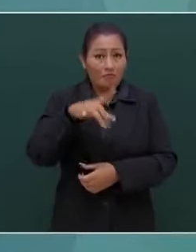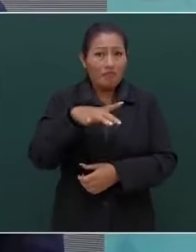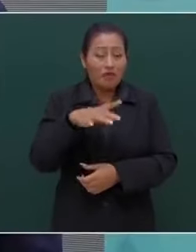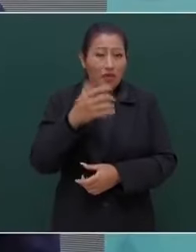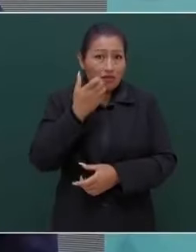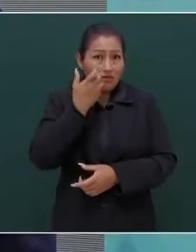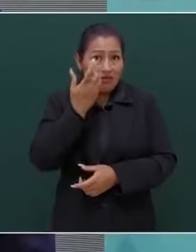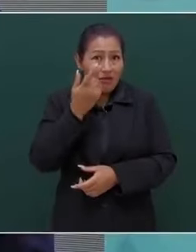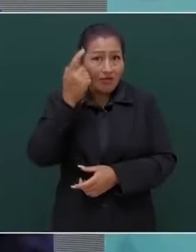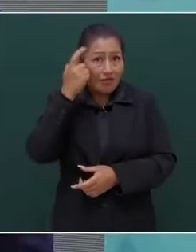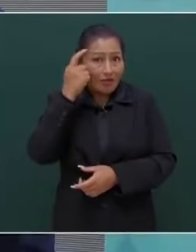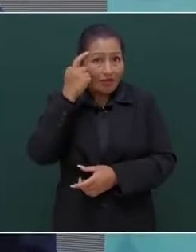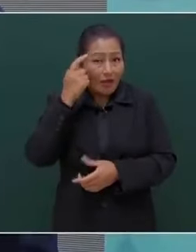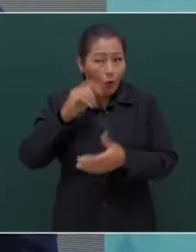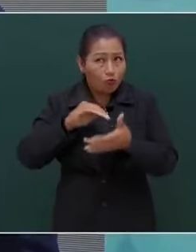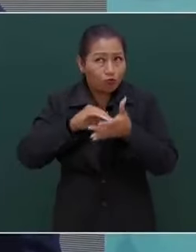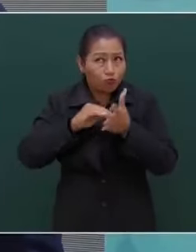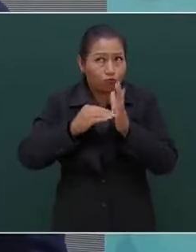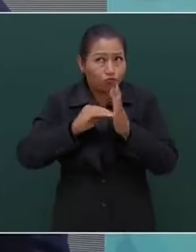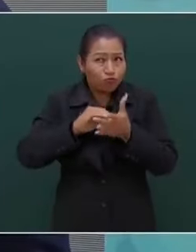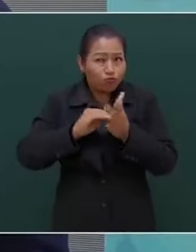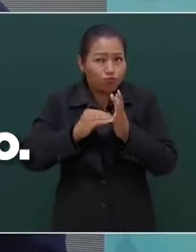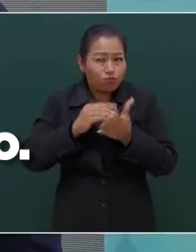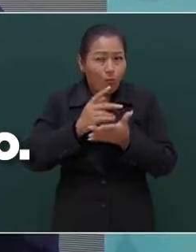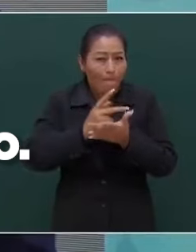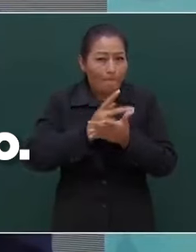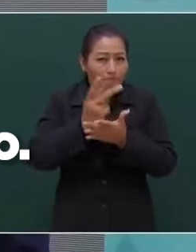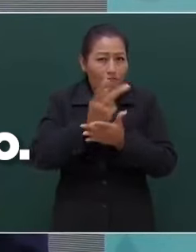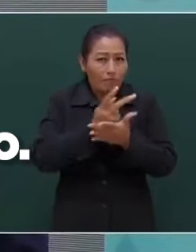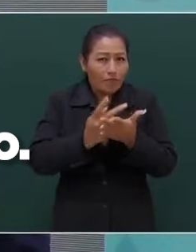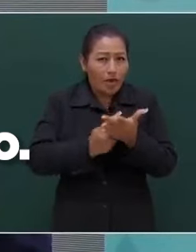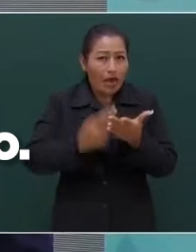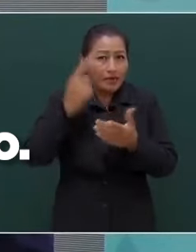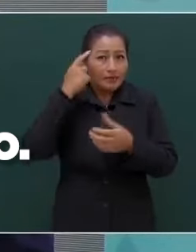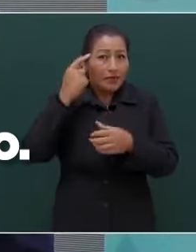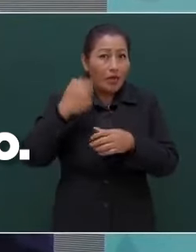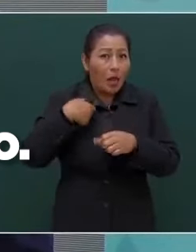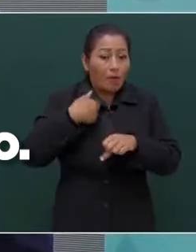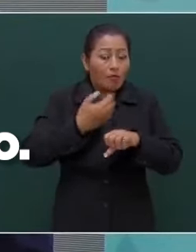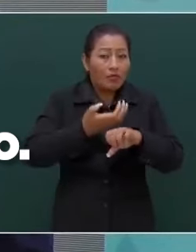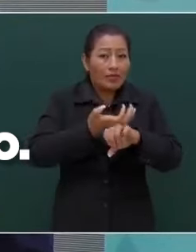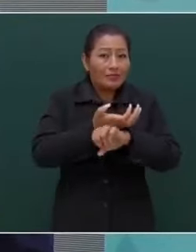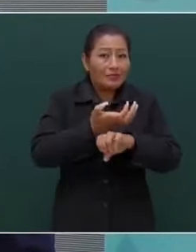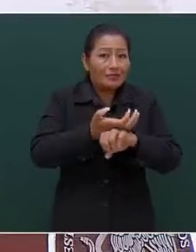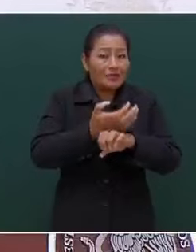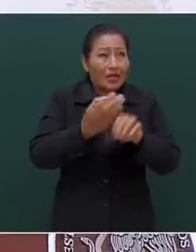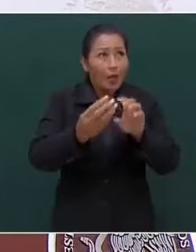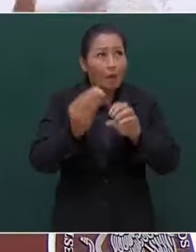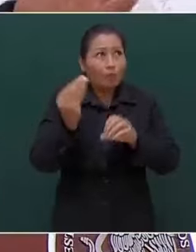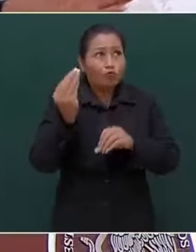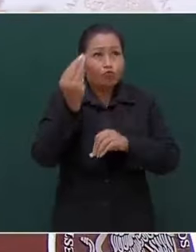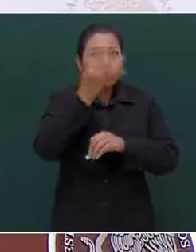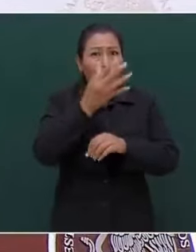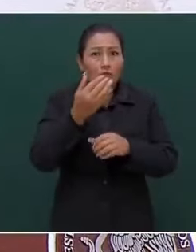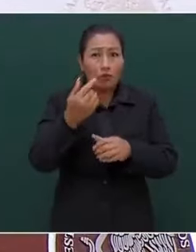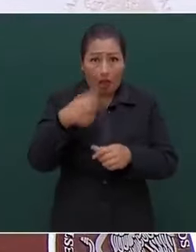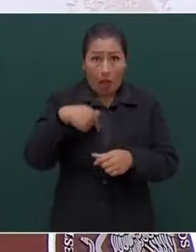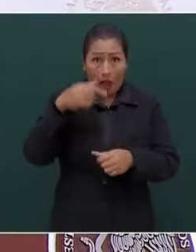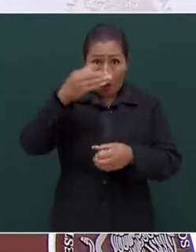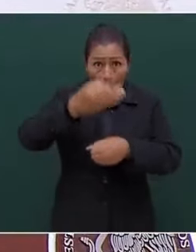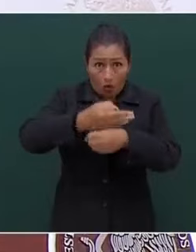esos planes, también en el extranjero, ¿no ven ahora pues